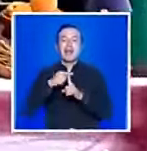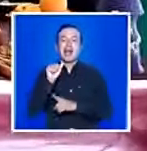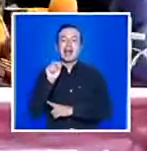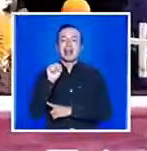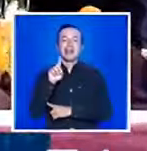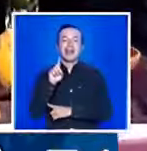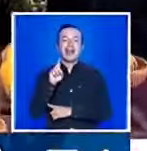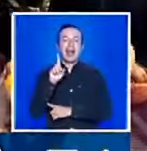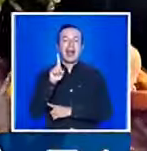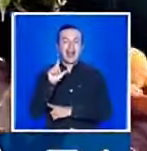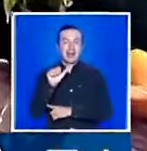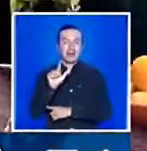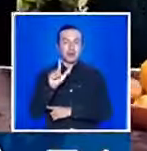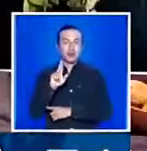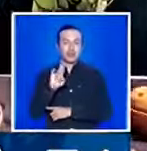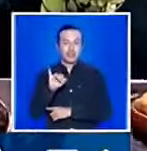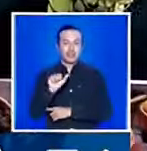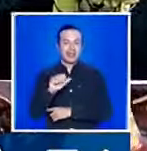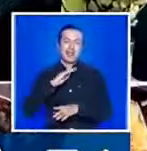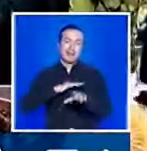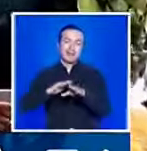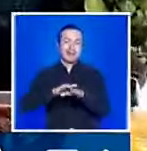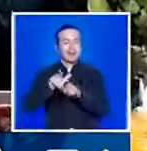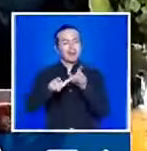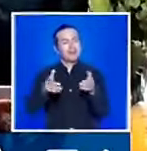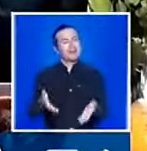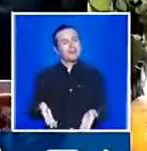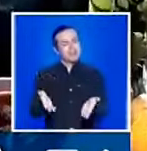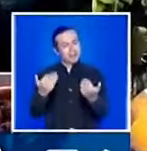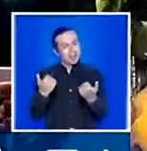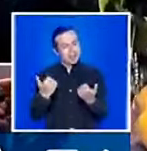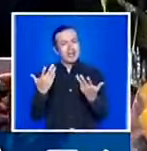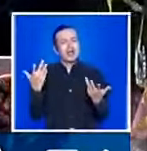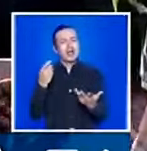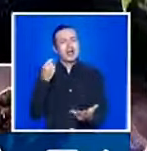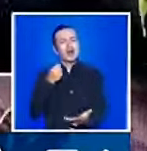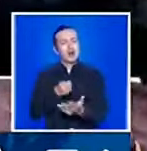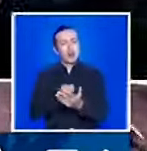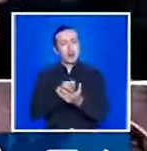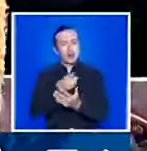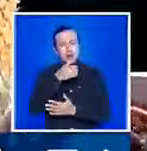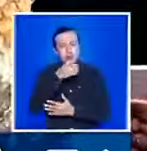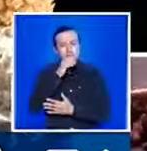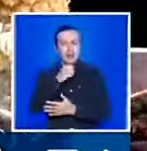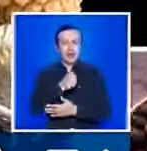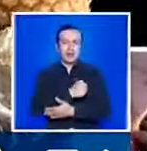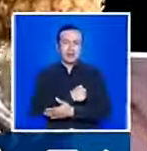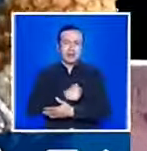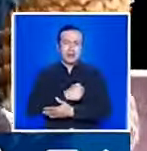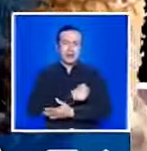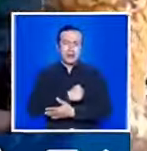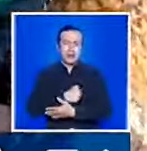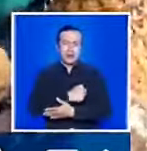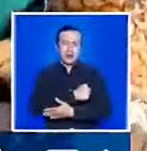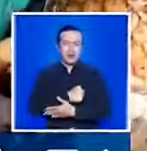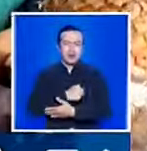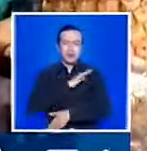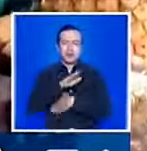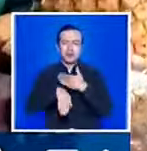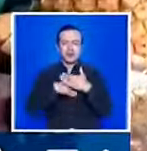cordial invitación a toda la ciudadanía a que nos visiten y deleiten de la exquisita colada morada, que tiene todos